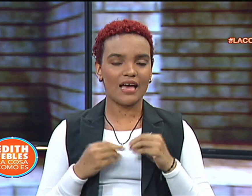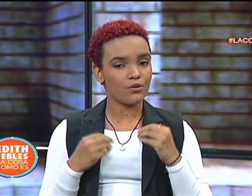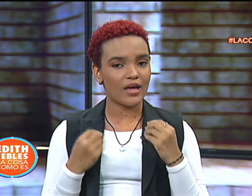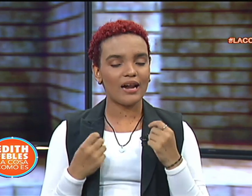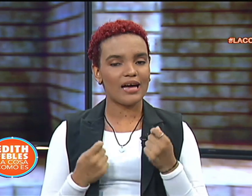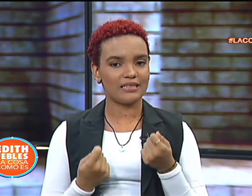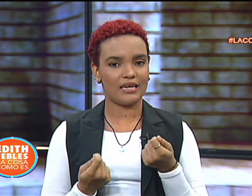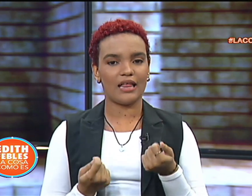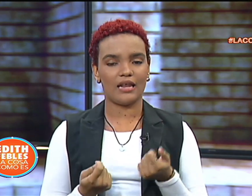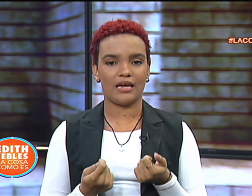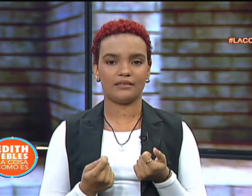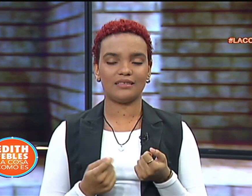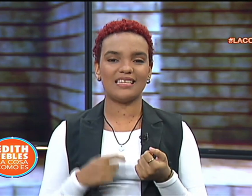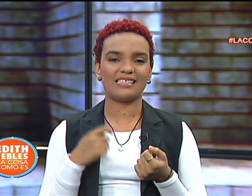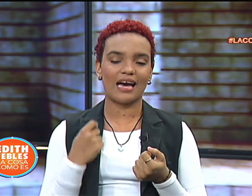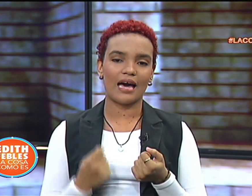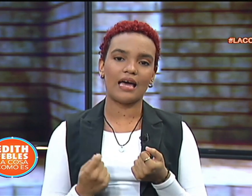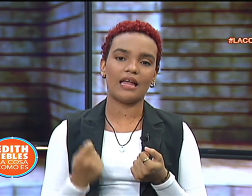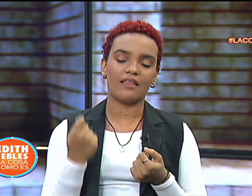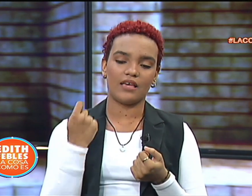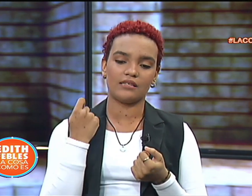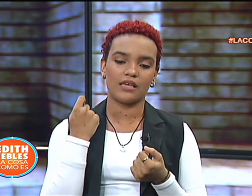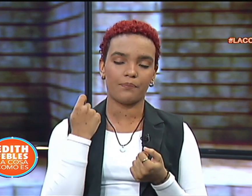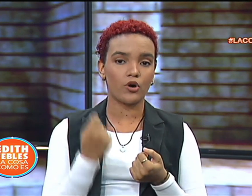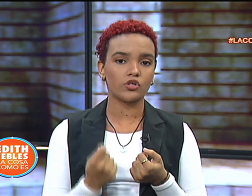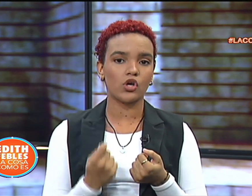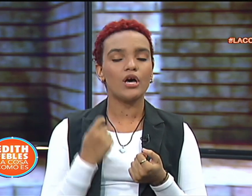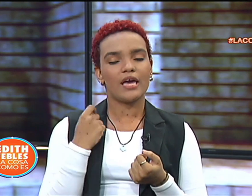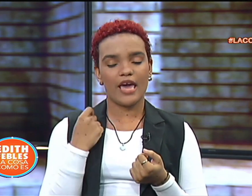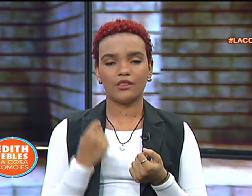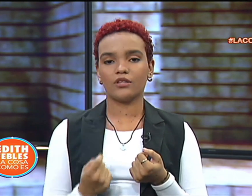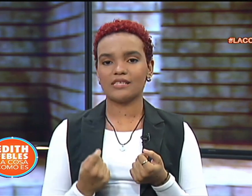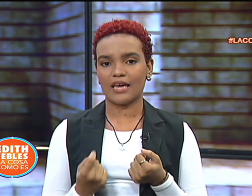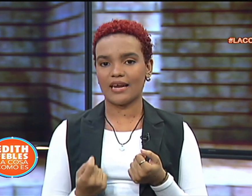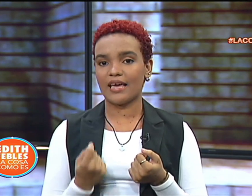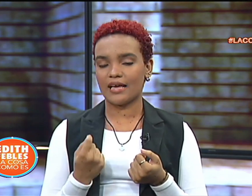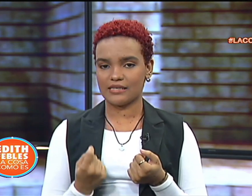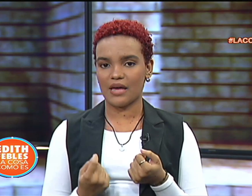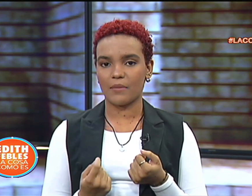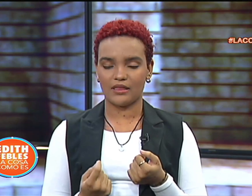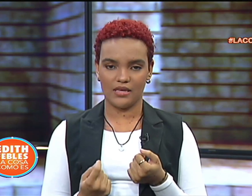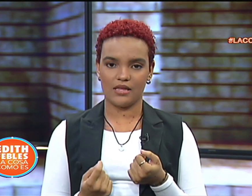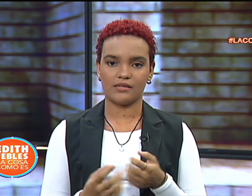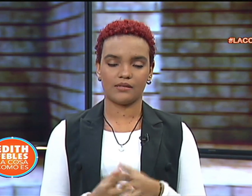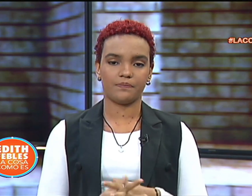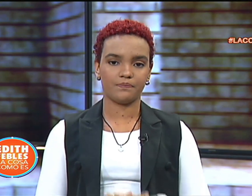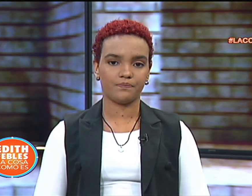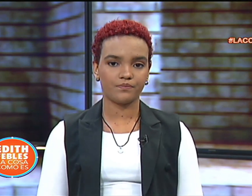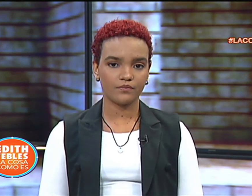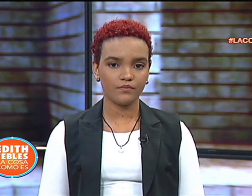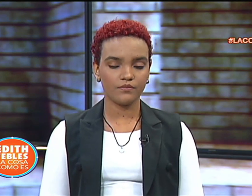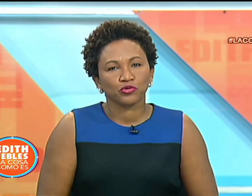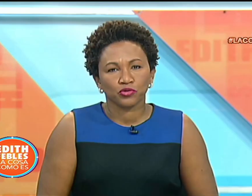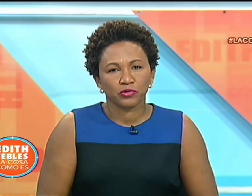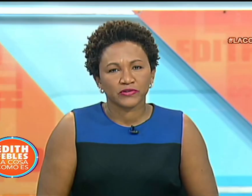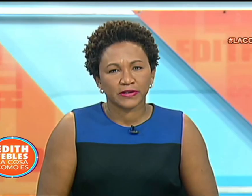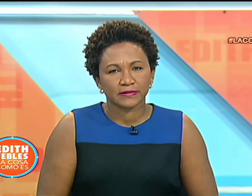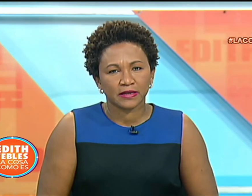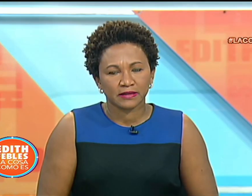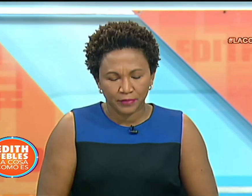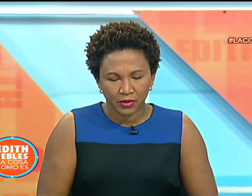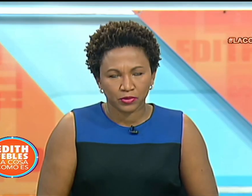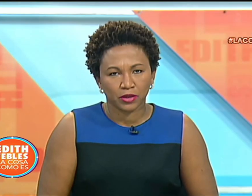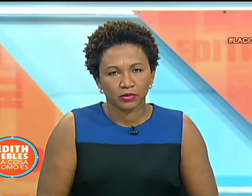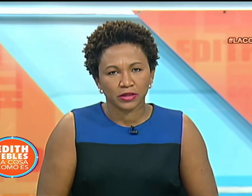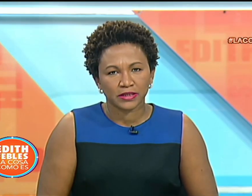ayudarla a salir adelante de sacarla de ese pozo en donde se cree que están metidas en qué curso tú estás